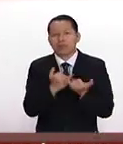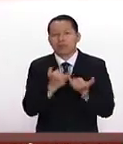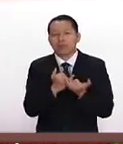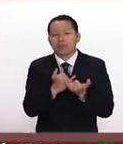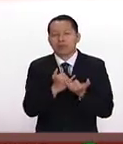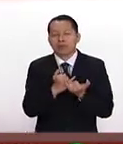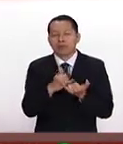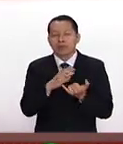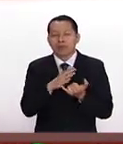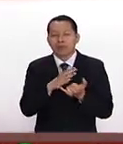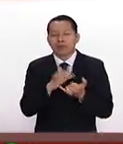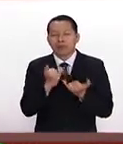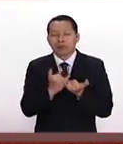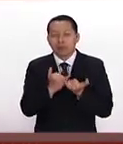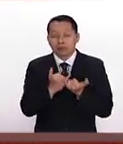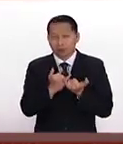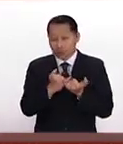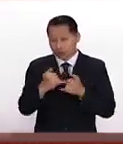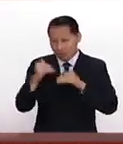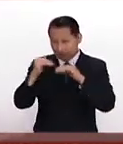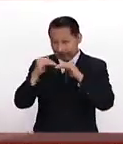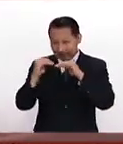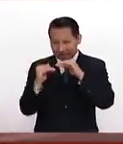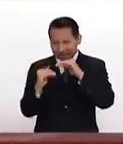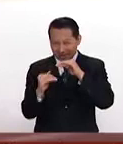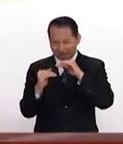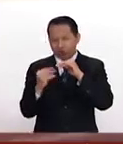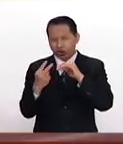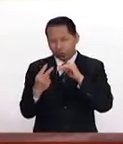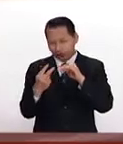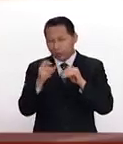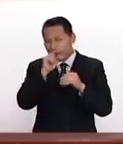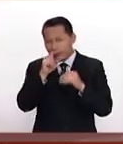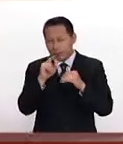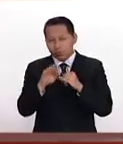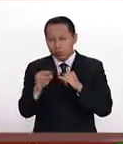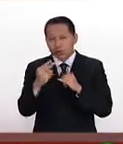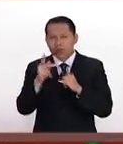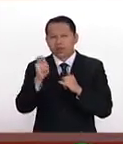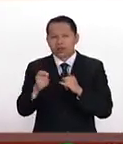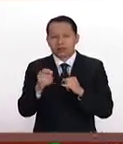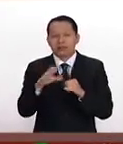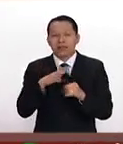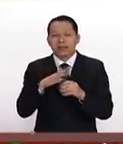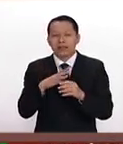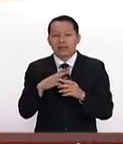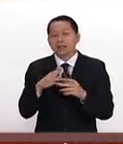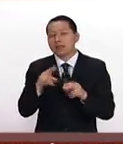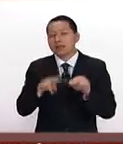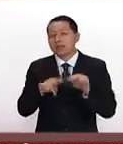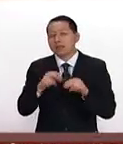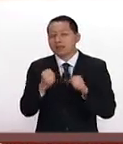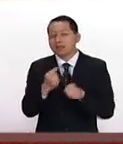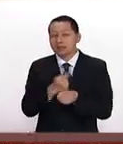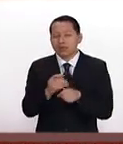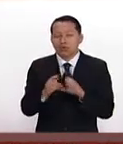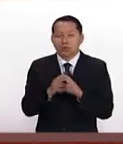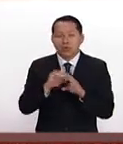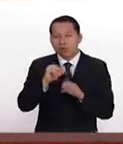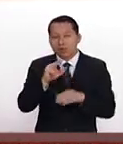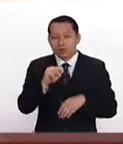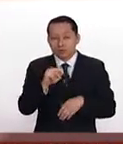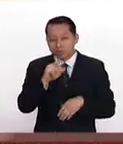los últimos dos reactivos son sobre el nivel de necesidad no de si es algo que se opción o no